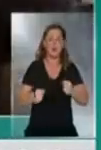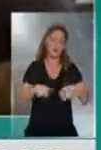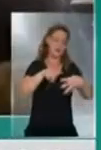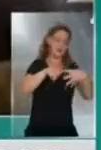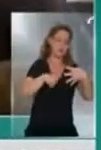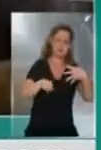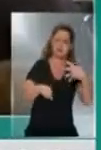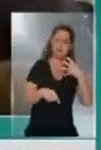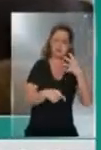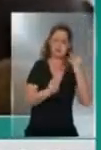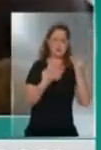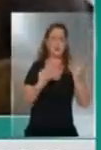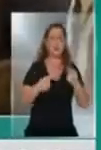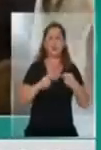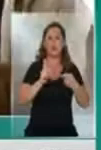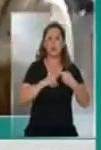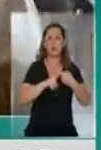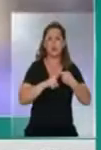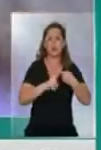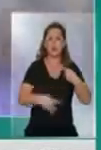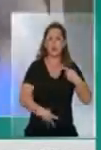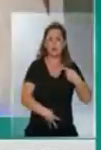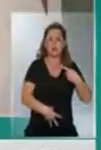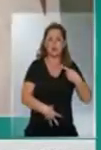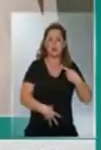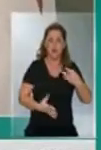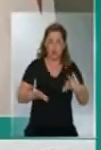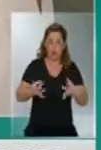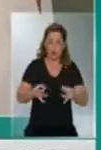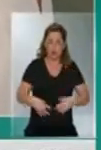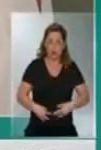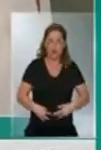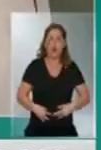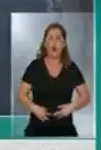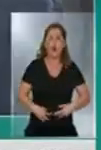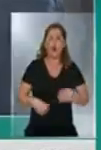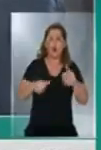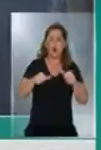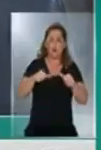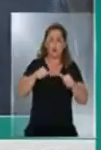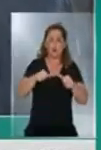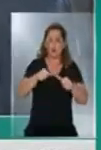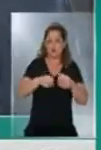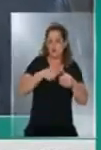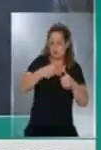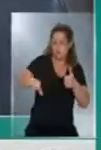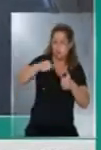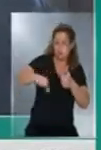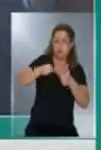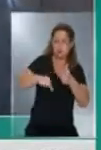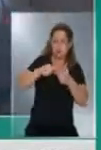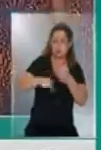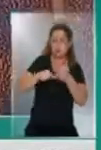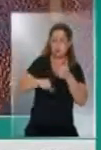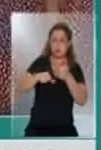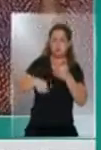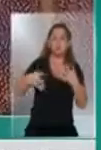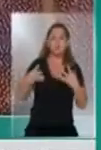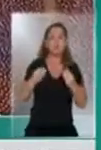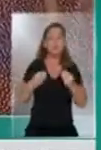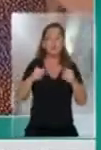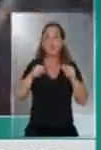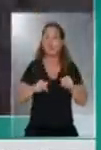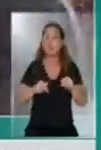de posibilidades, desde un disconfort abdominal hasta una diarrea. Pero eso no significa que